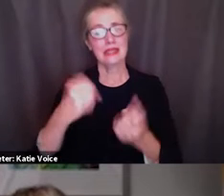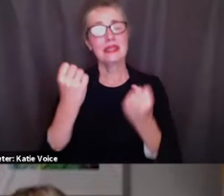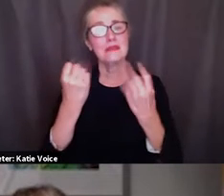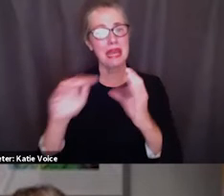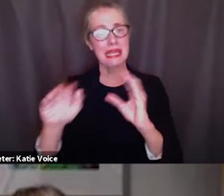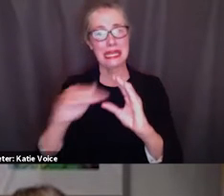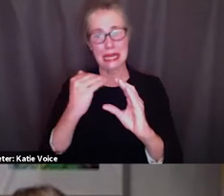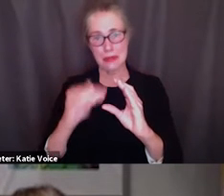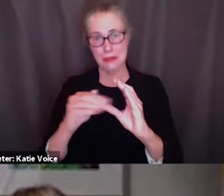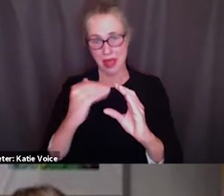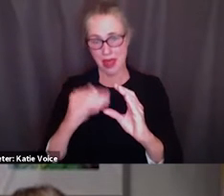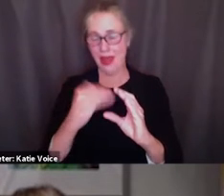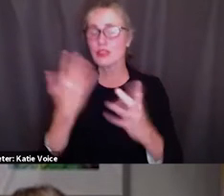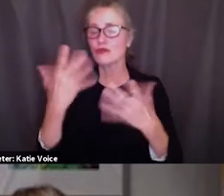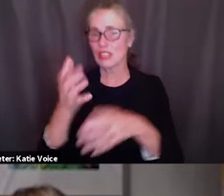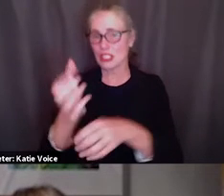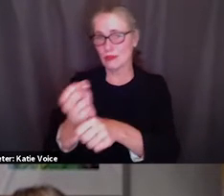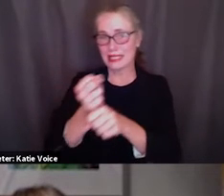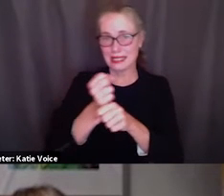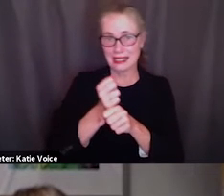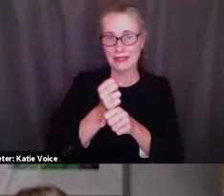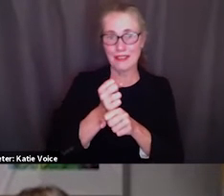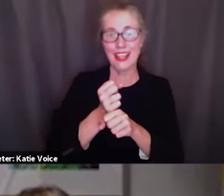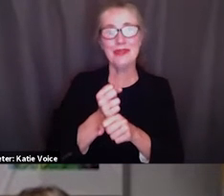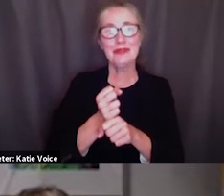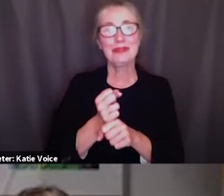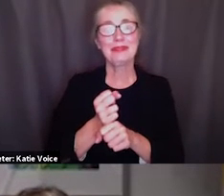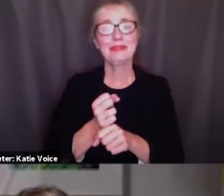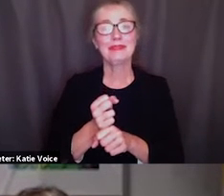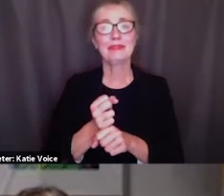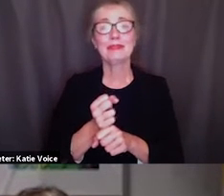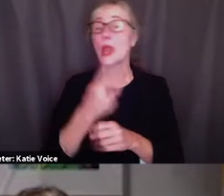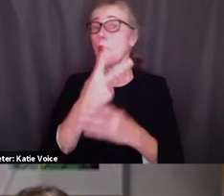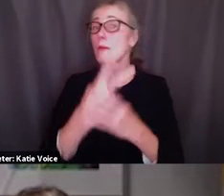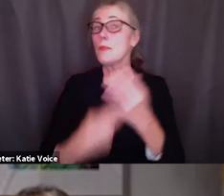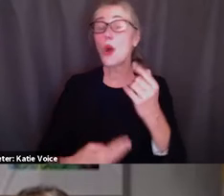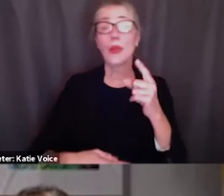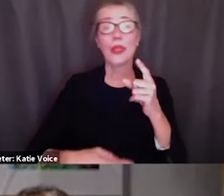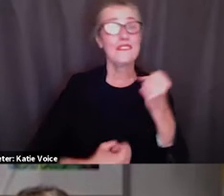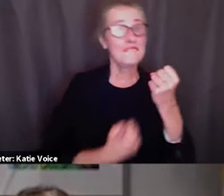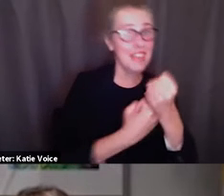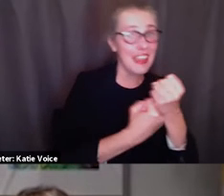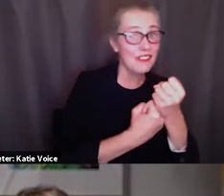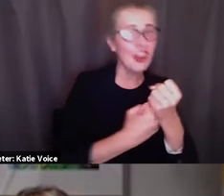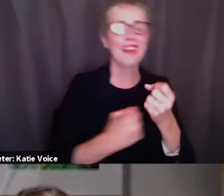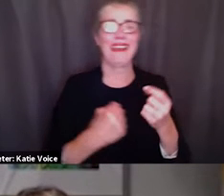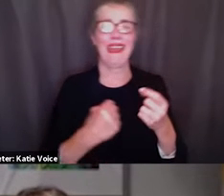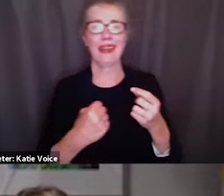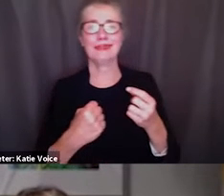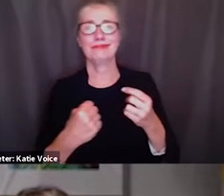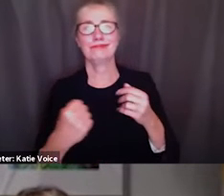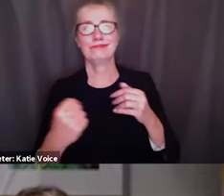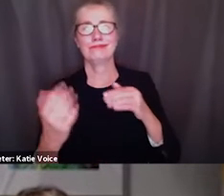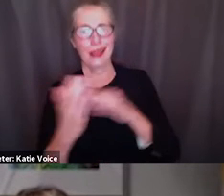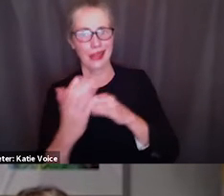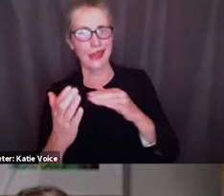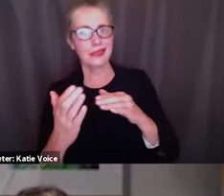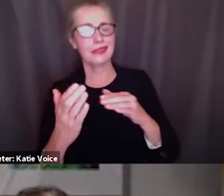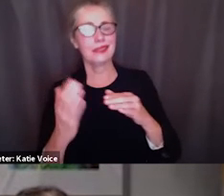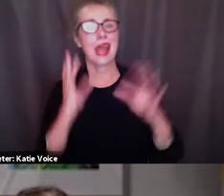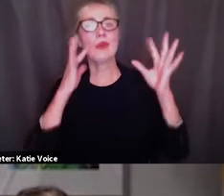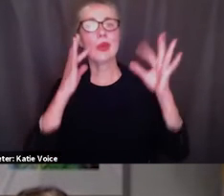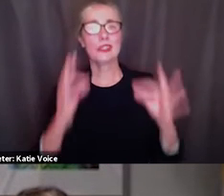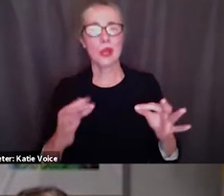recibiendo numerosos correos electrónicos y correspondencia, tanto a favor como en contra de nuestra resolución que fue aprobada